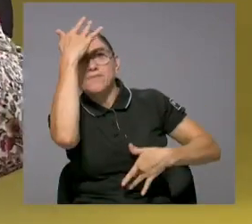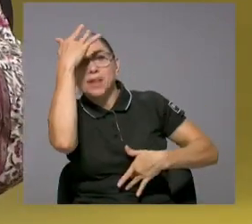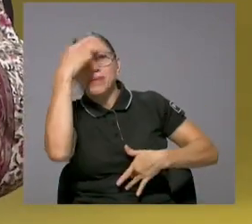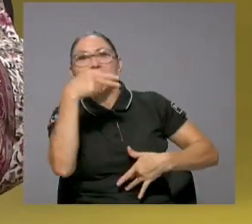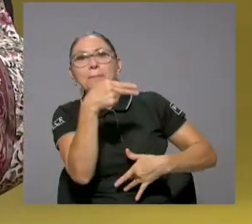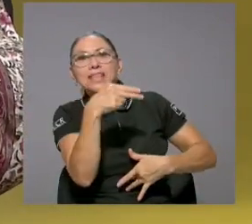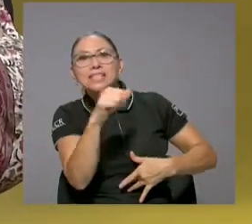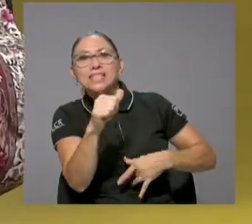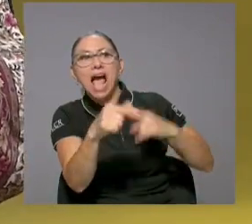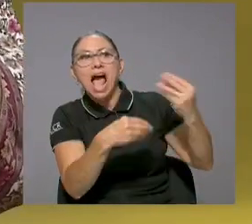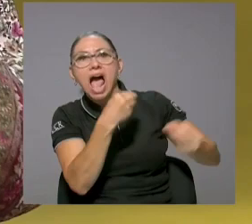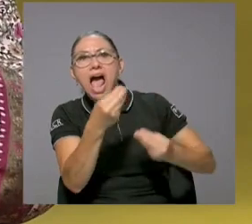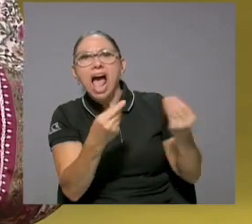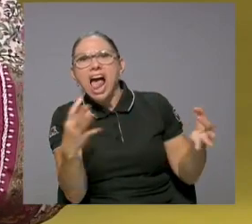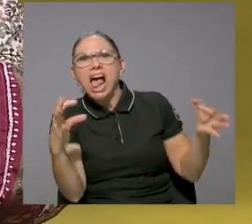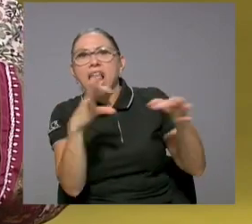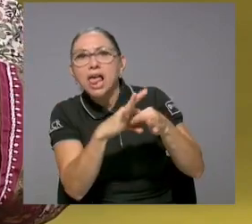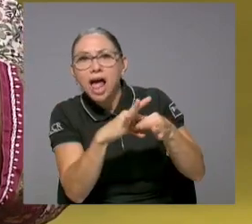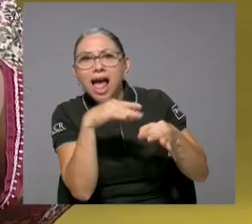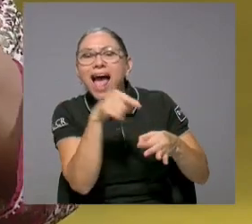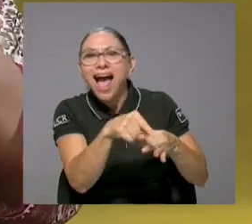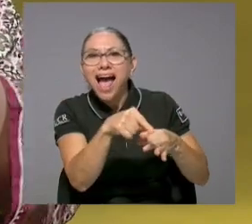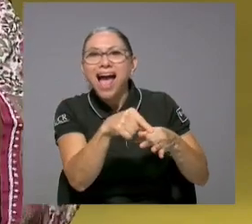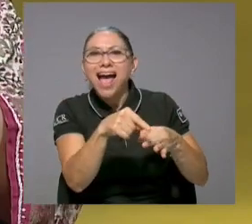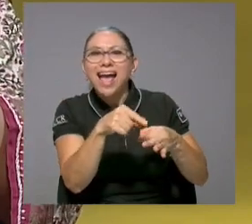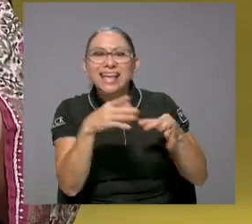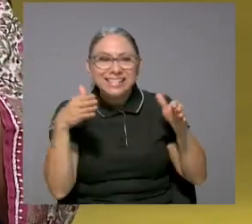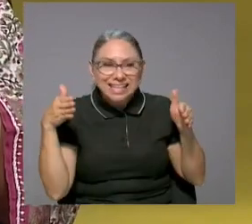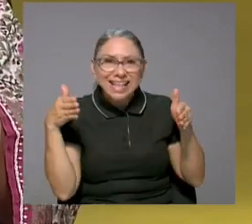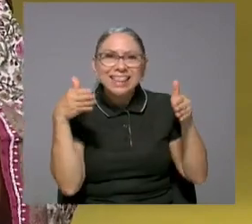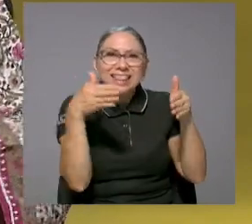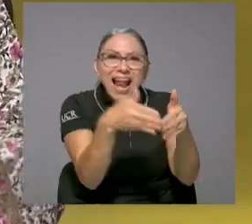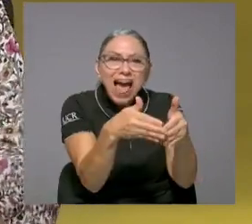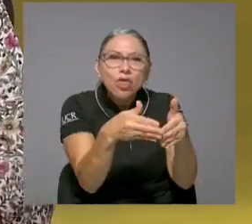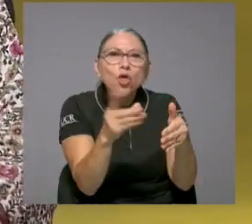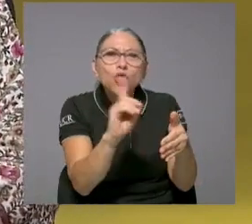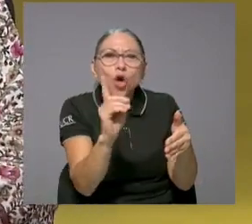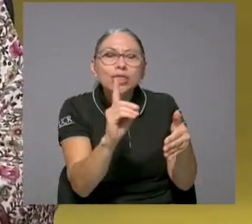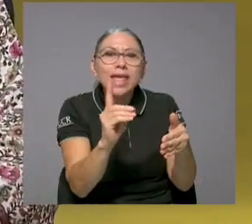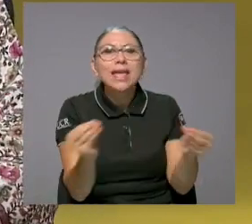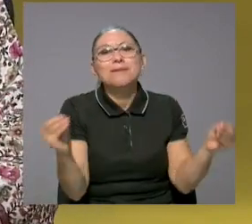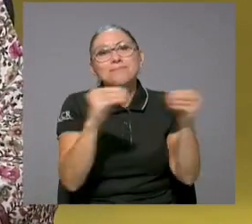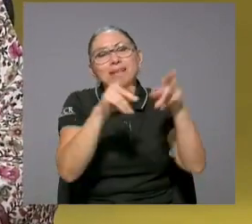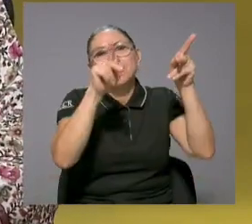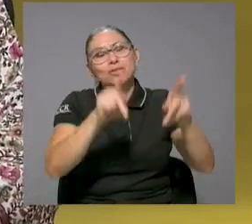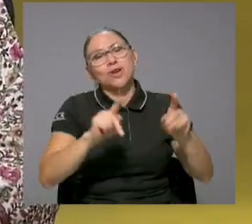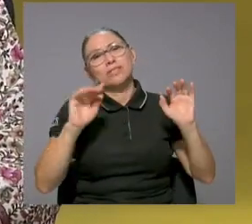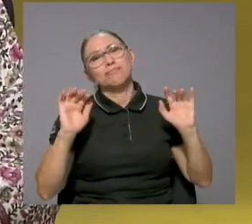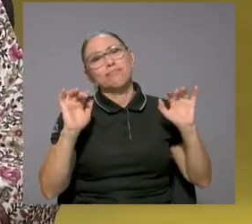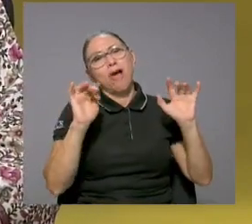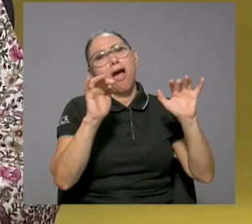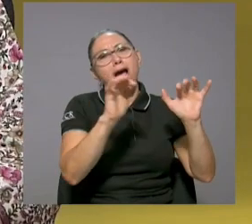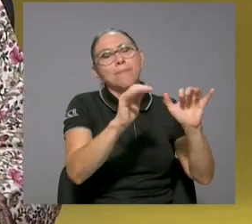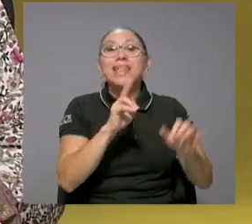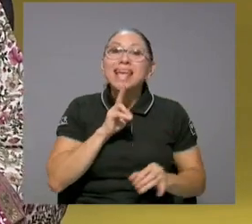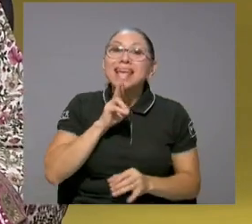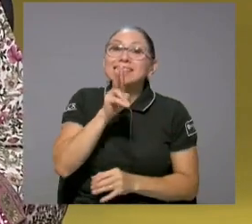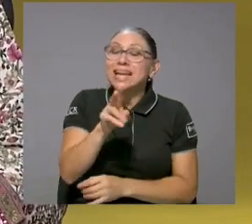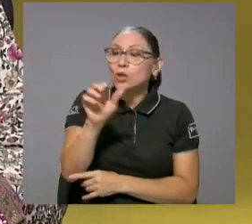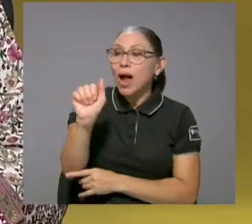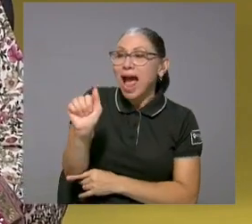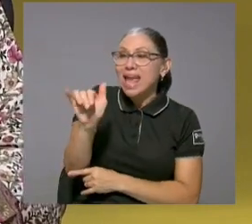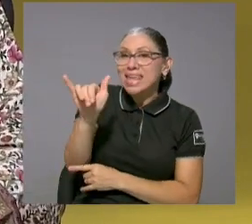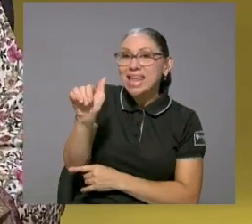está muy centrado en lugares donde de pronto hay gran afluencia de personas. Si bien es cierto, la AIA nos